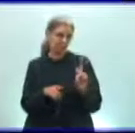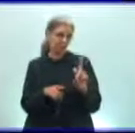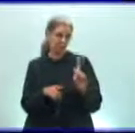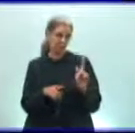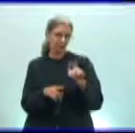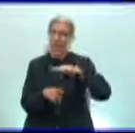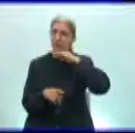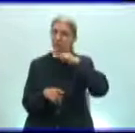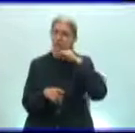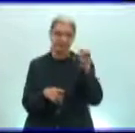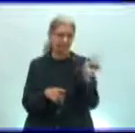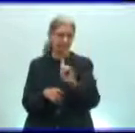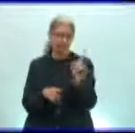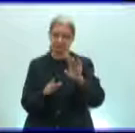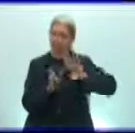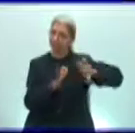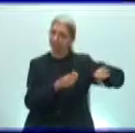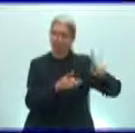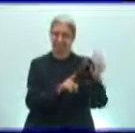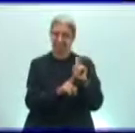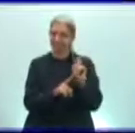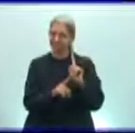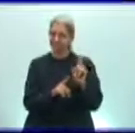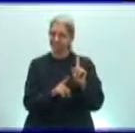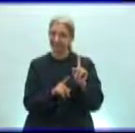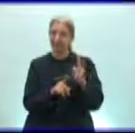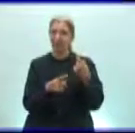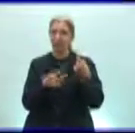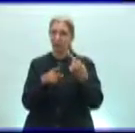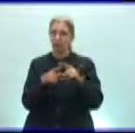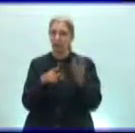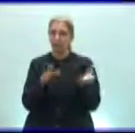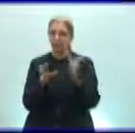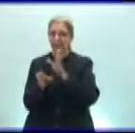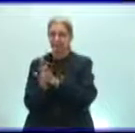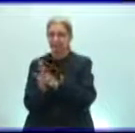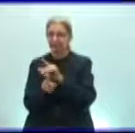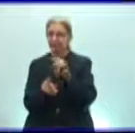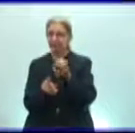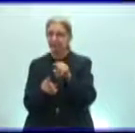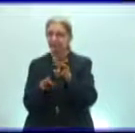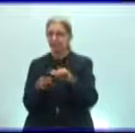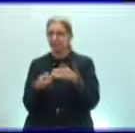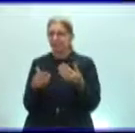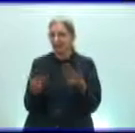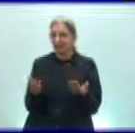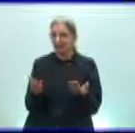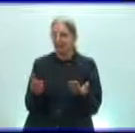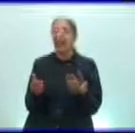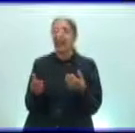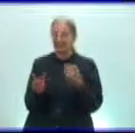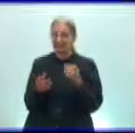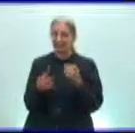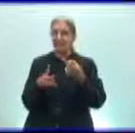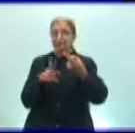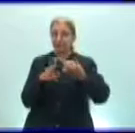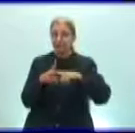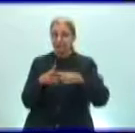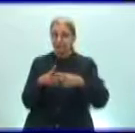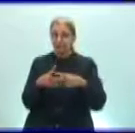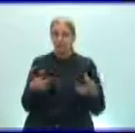no es de la ecuación original. Vamos ahora a sustituir por 2. Obtenemos que